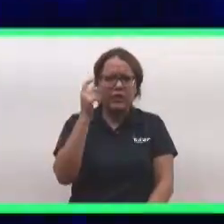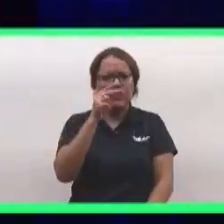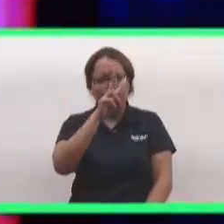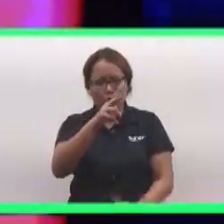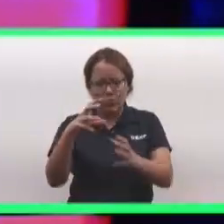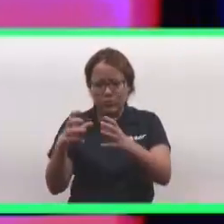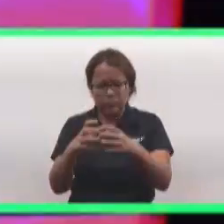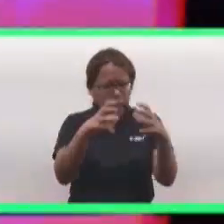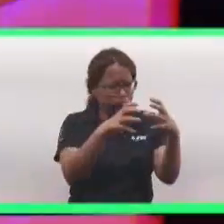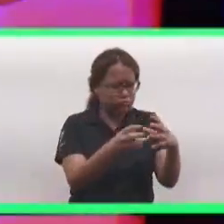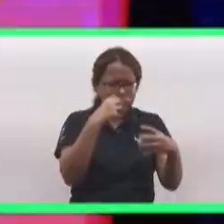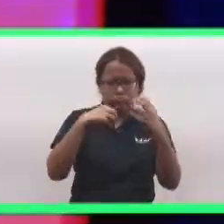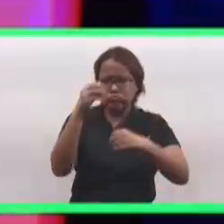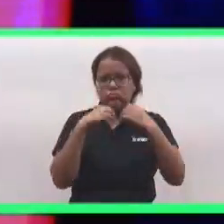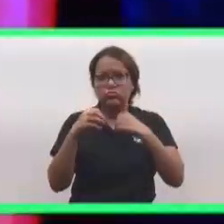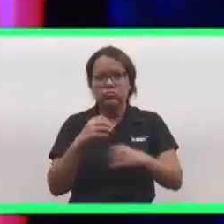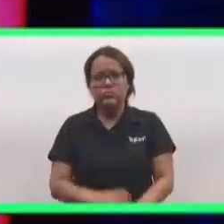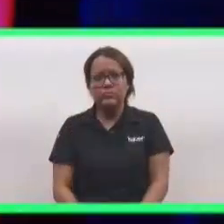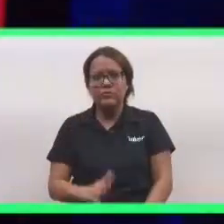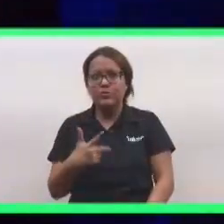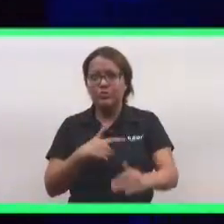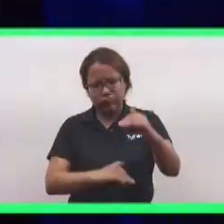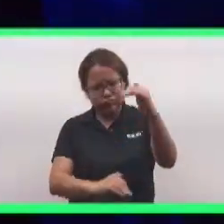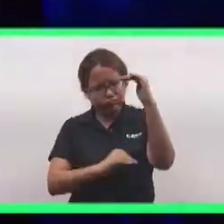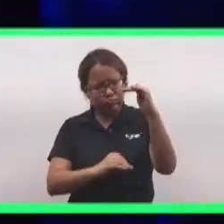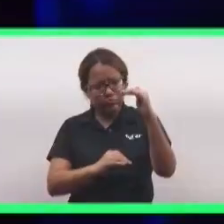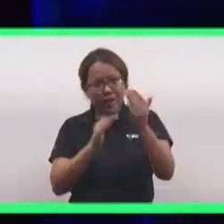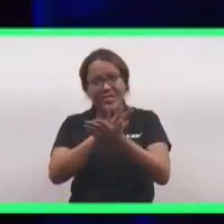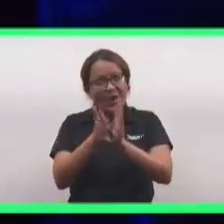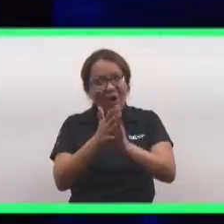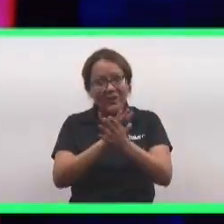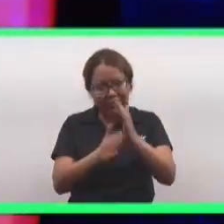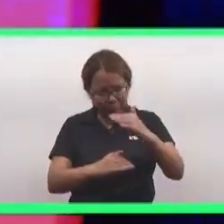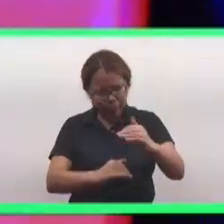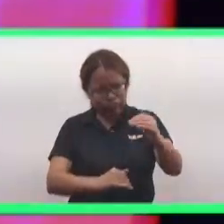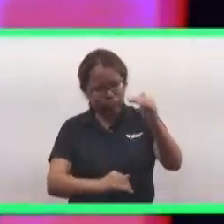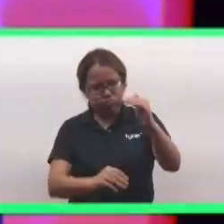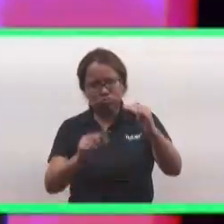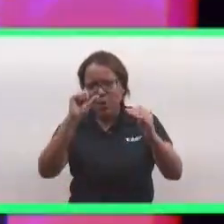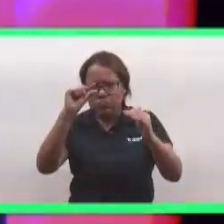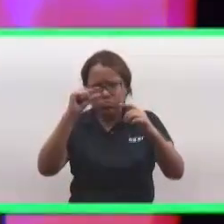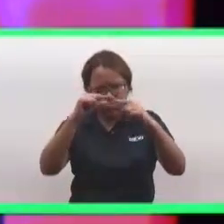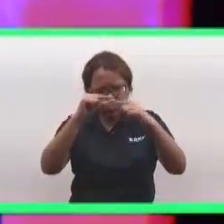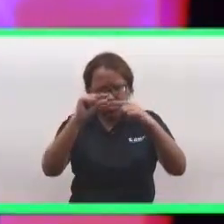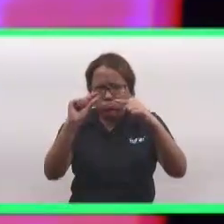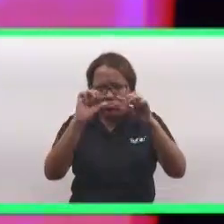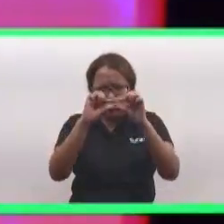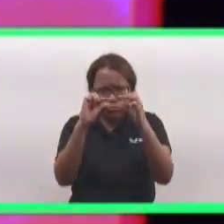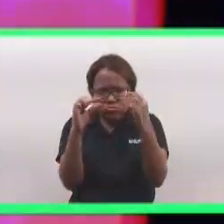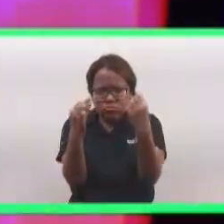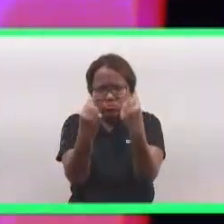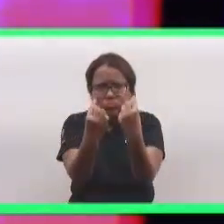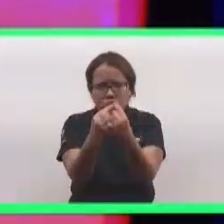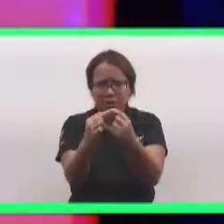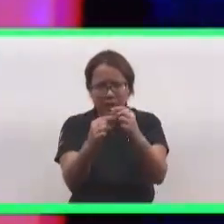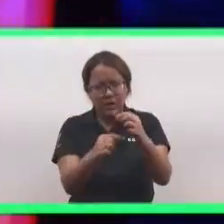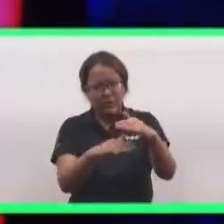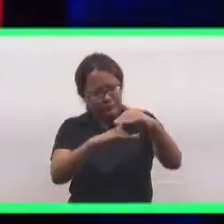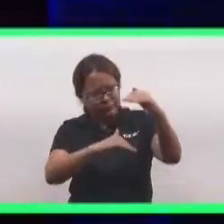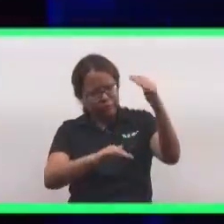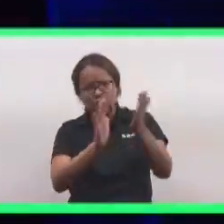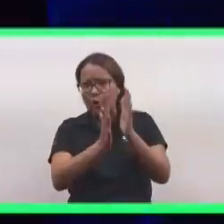no sé cuántas tortillas. Y vamos comprando el gran rimero de tortilla, pero de grueso de un dedo, hermano. Era